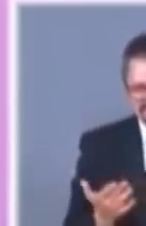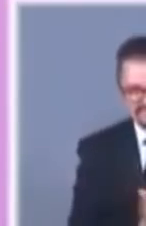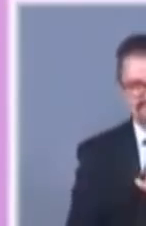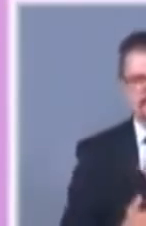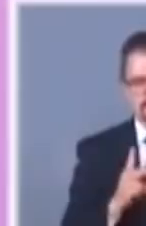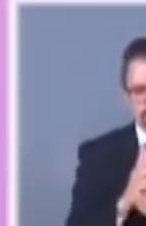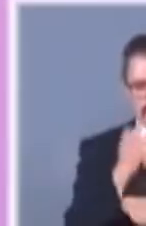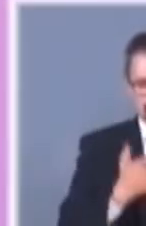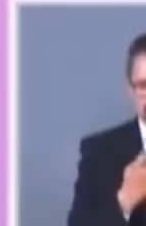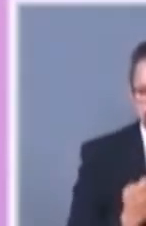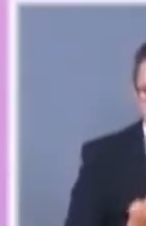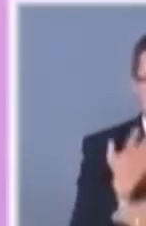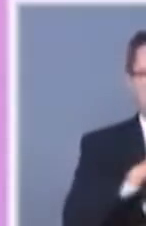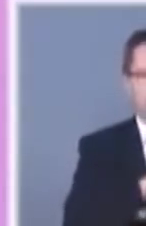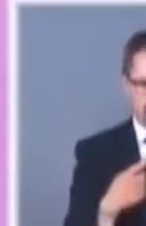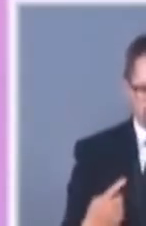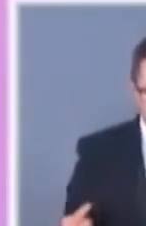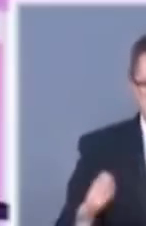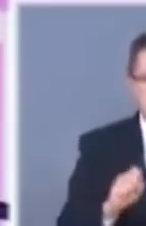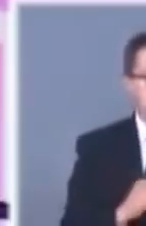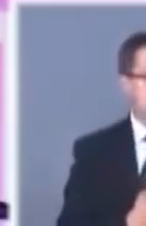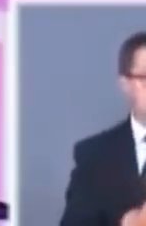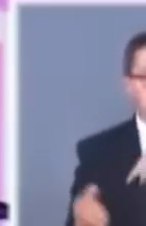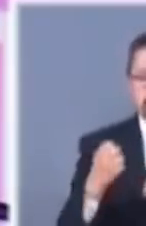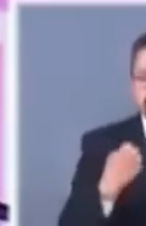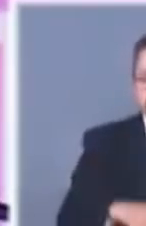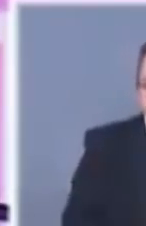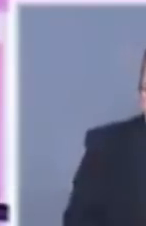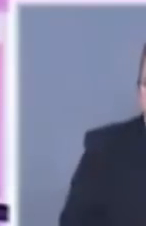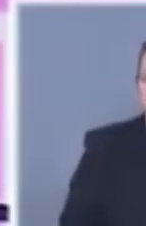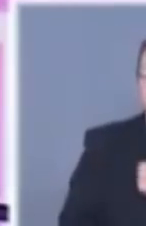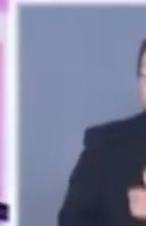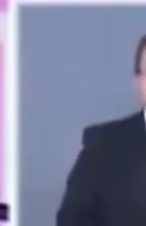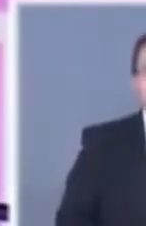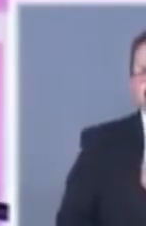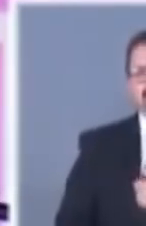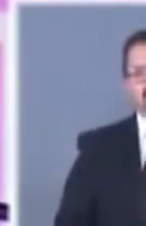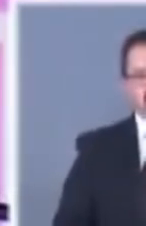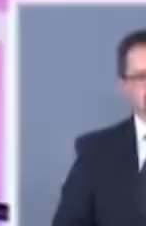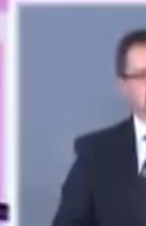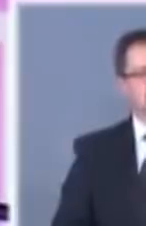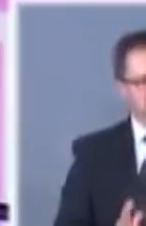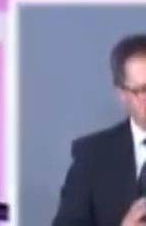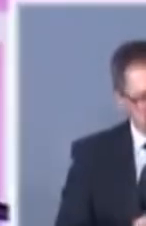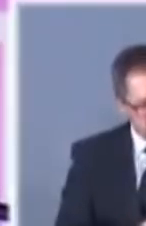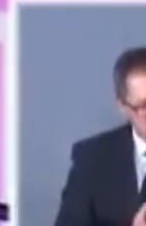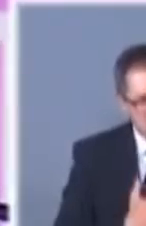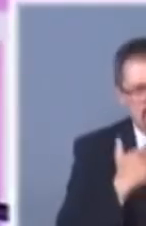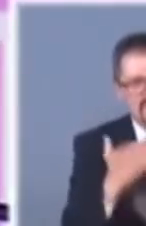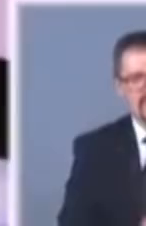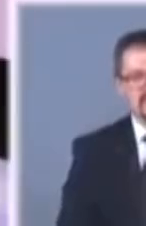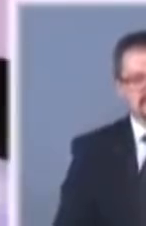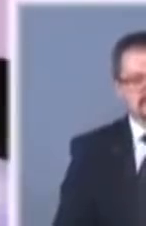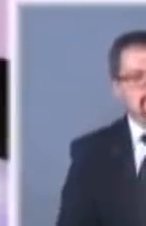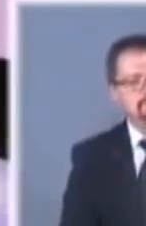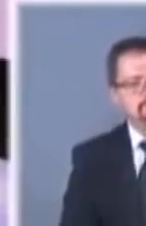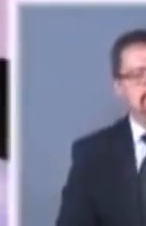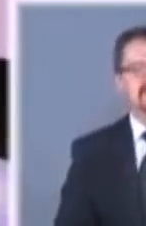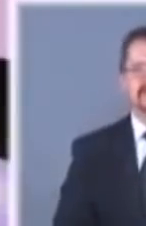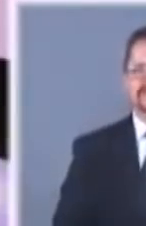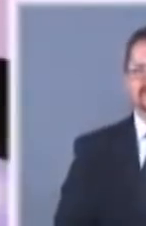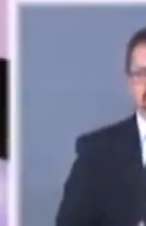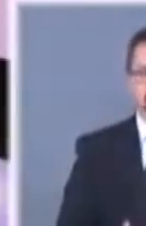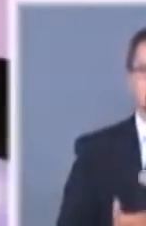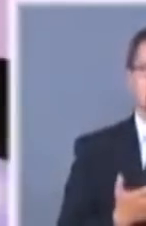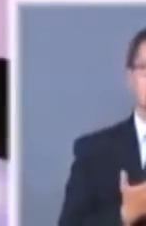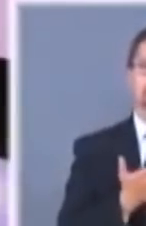a un mejor futuro. Gracias, candidato. Y si nadie más quiere hacer uso de su réplica, Pati, por favor. ¿Candidato Barbosa? Candidato